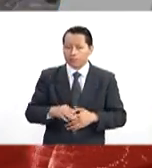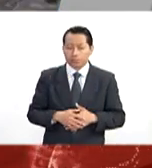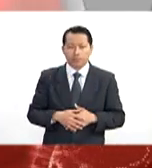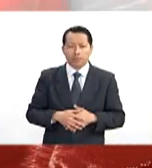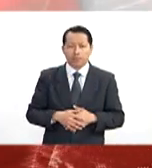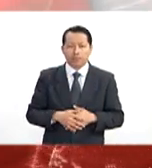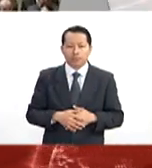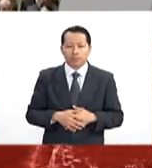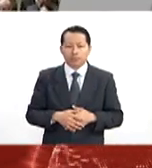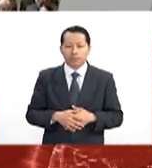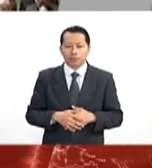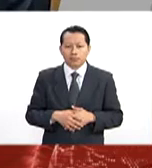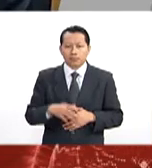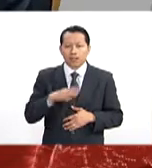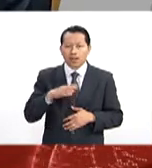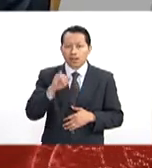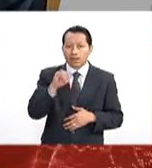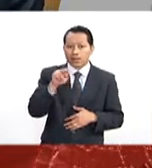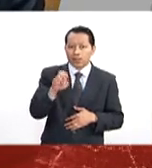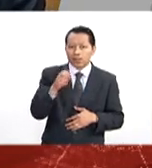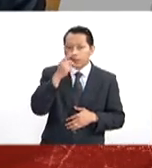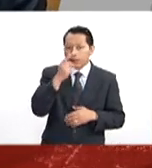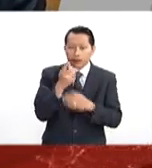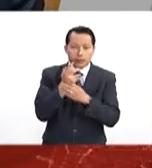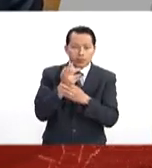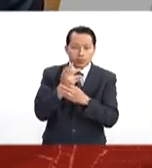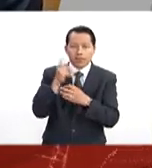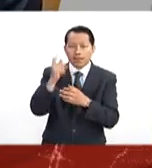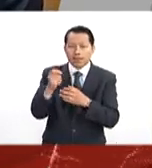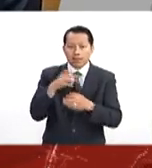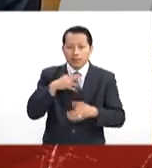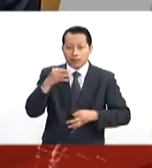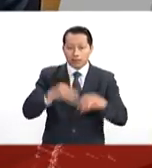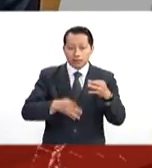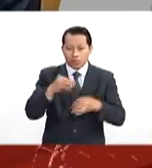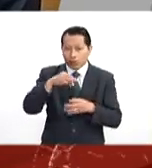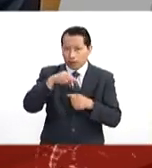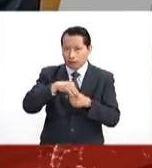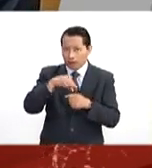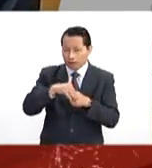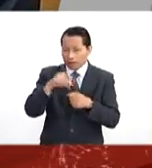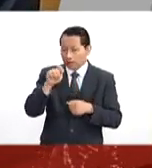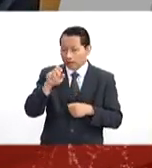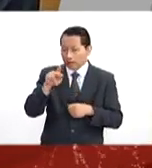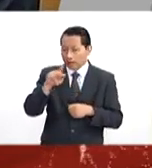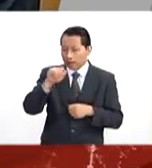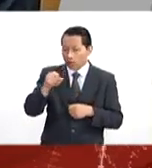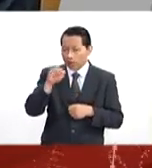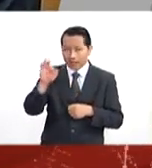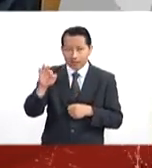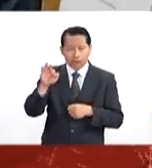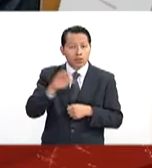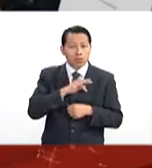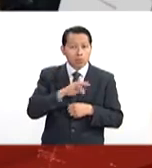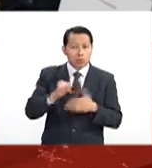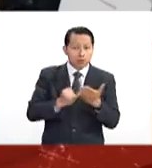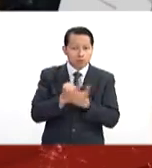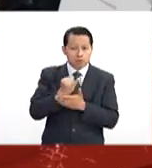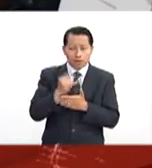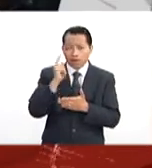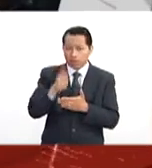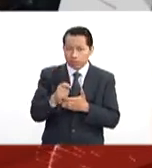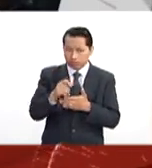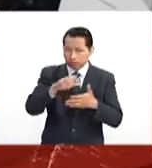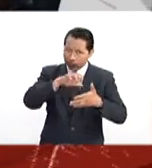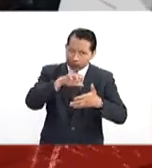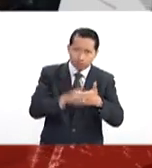Norte. El INE dice que le tocará al Tribunal Electoral del Poder Judicial de la Federación decidir si se anulan o